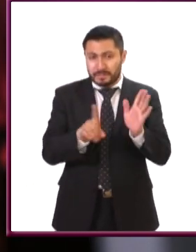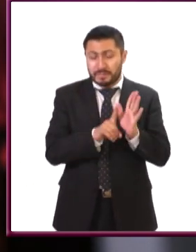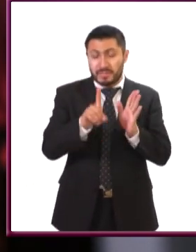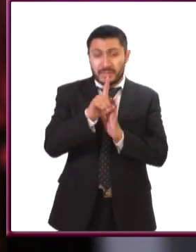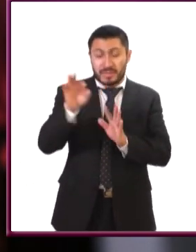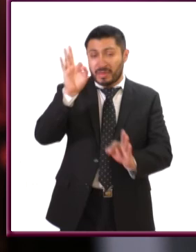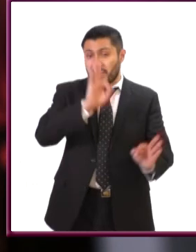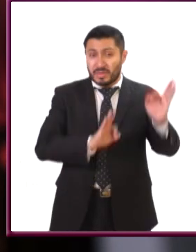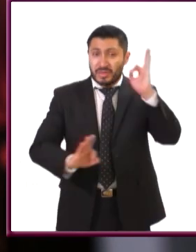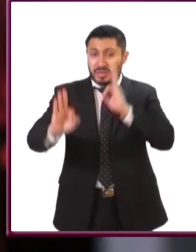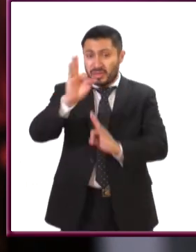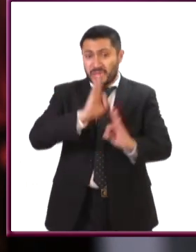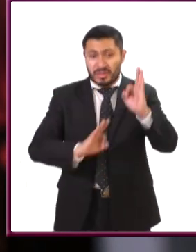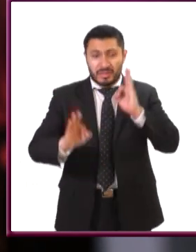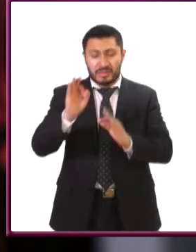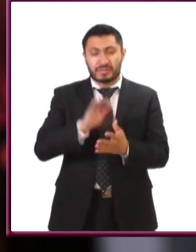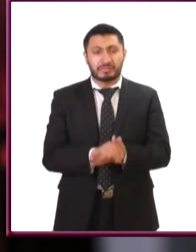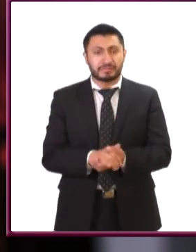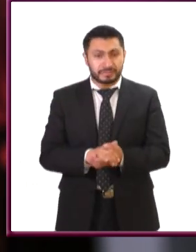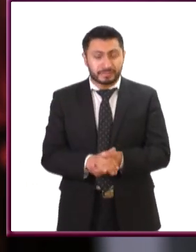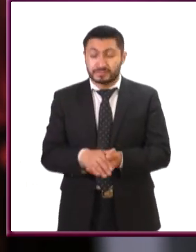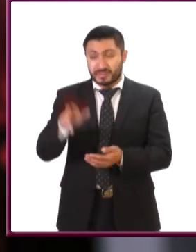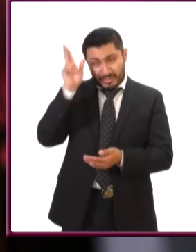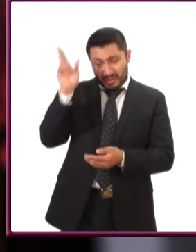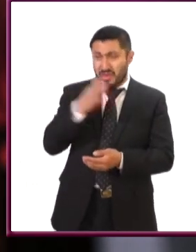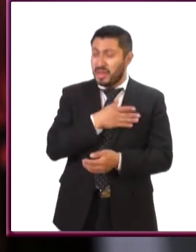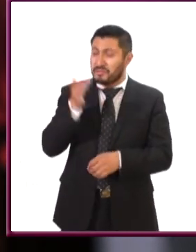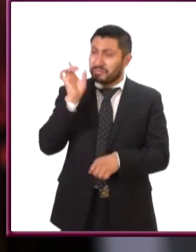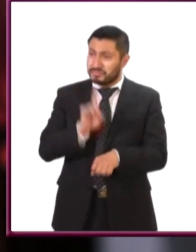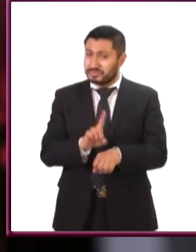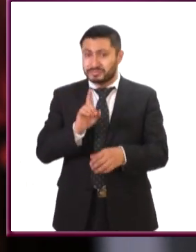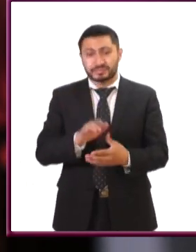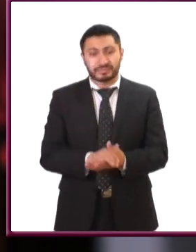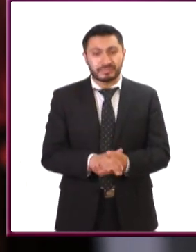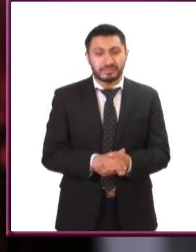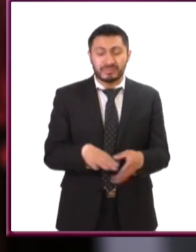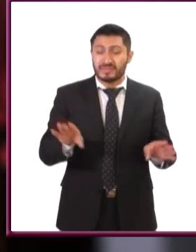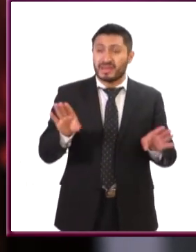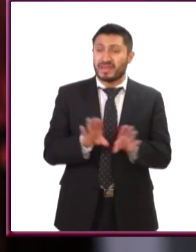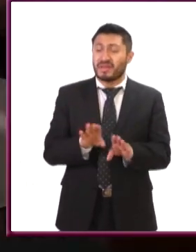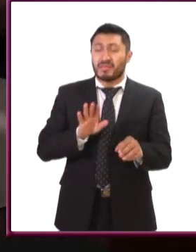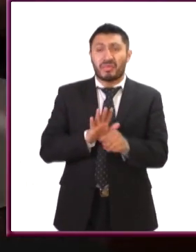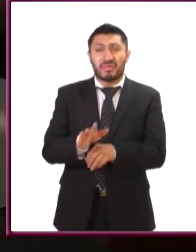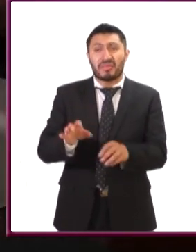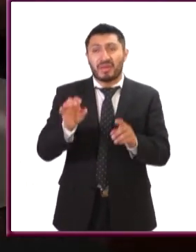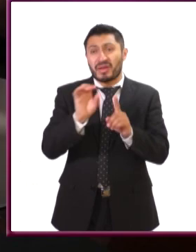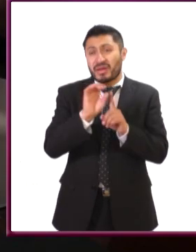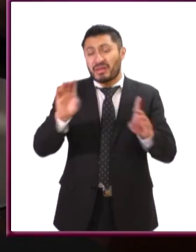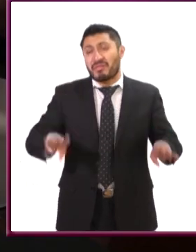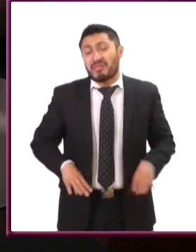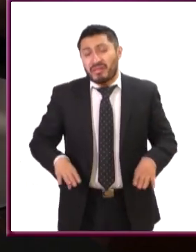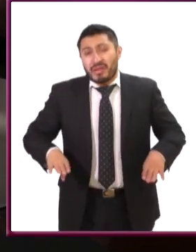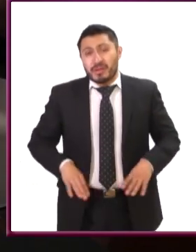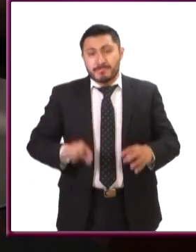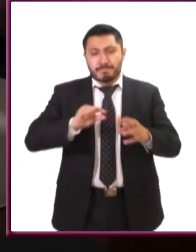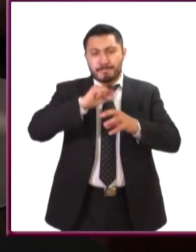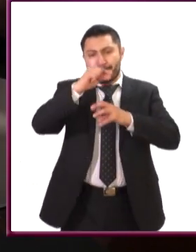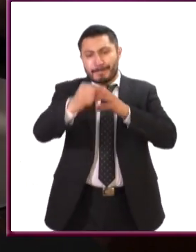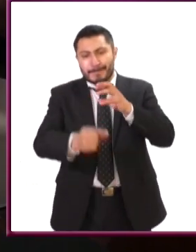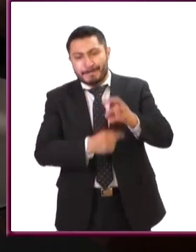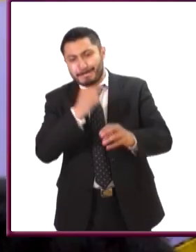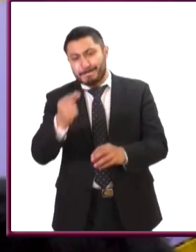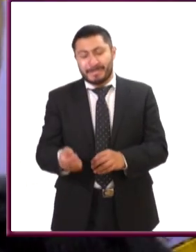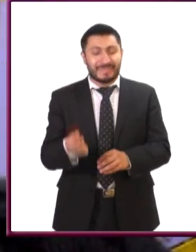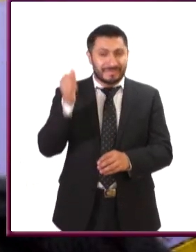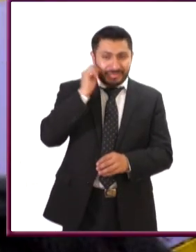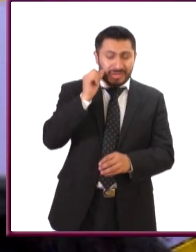comisionado al Departamento de Física del CINVESTAF. Hola doctor, buenos días. ¿Cómo es la estructura de un